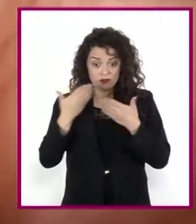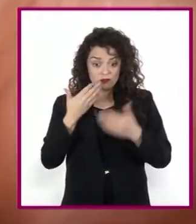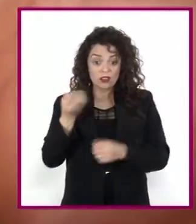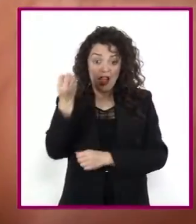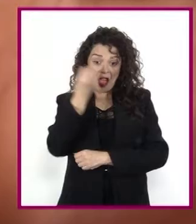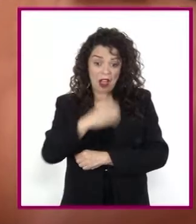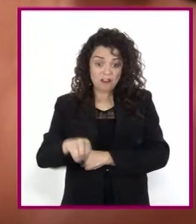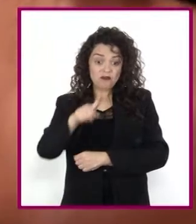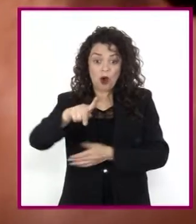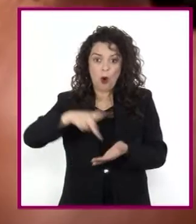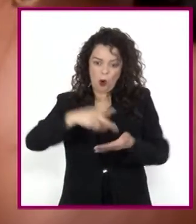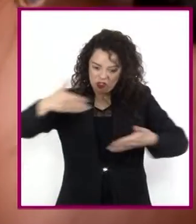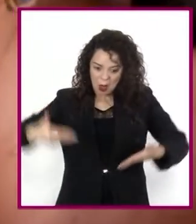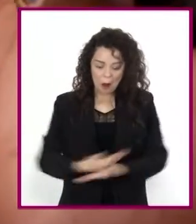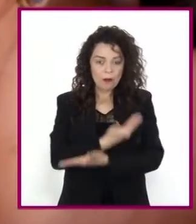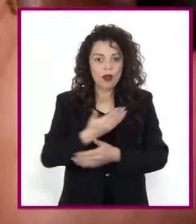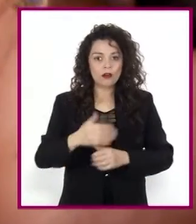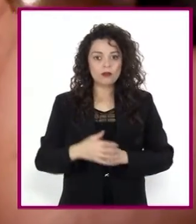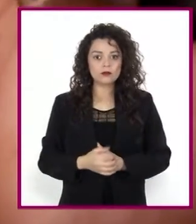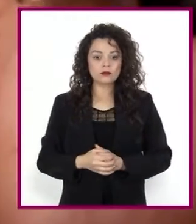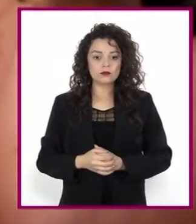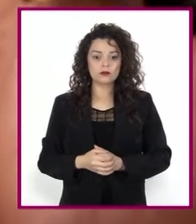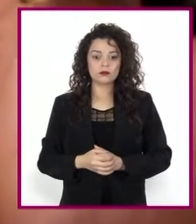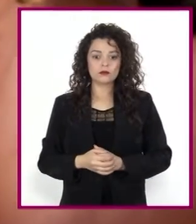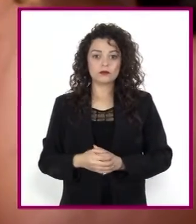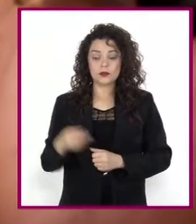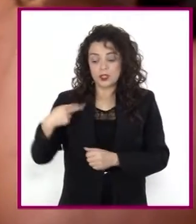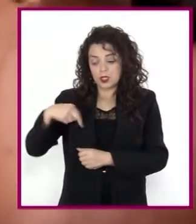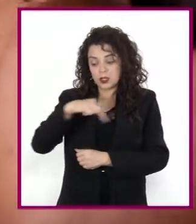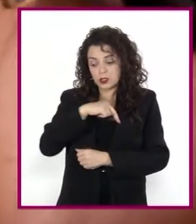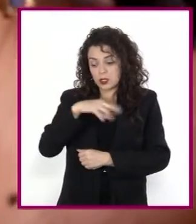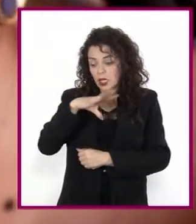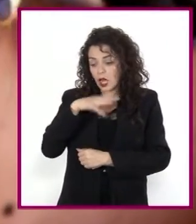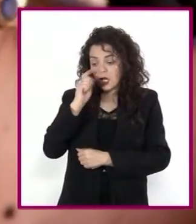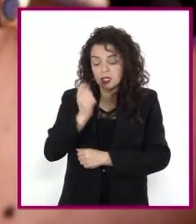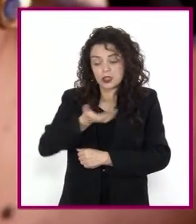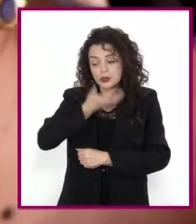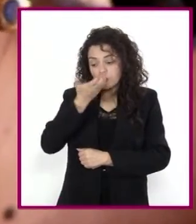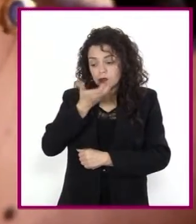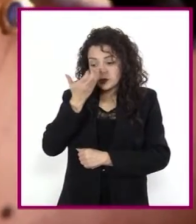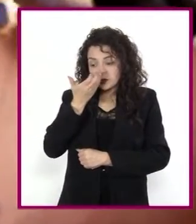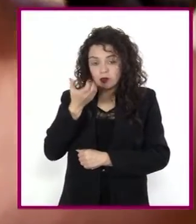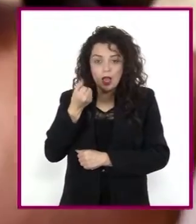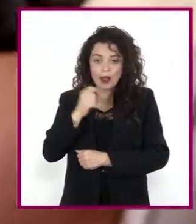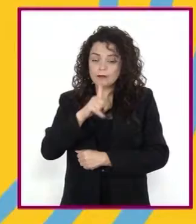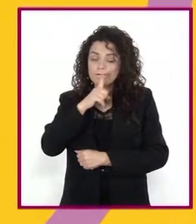nuevo. Nosotros tenemos nuestras costumbres. Es todo lo que tenemos, mija.